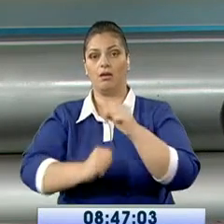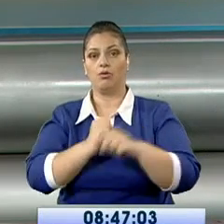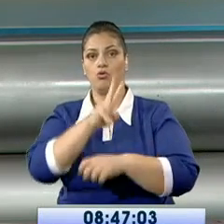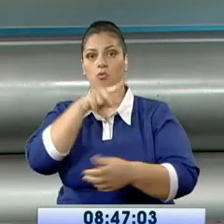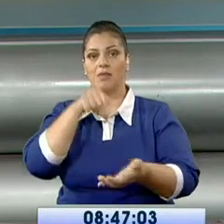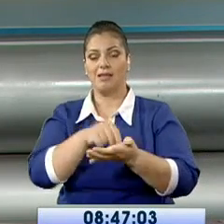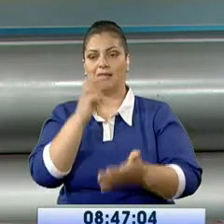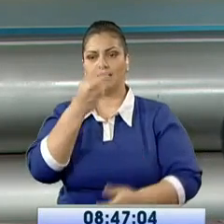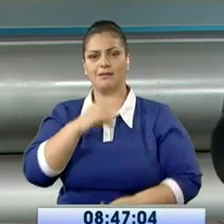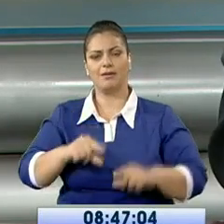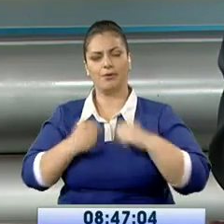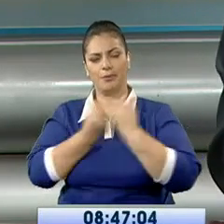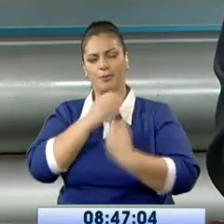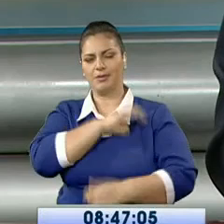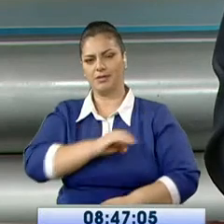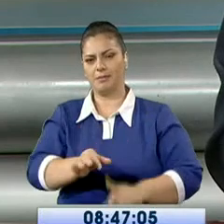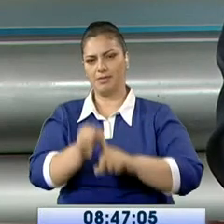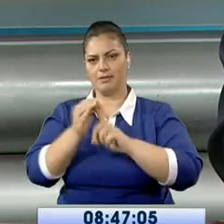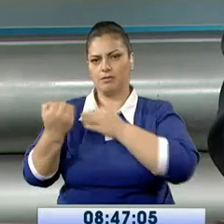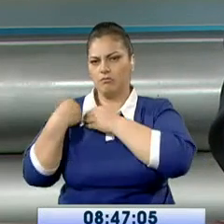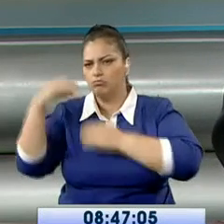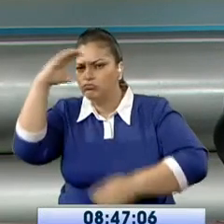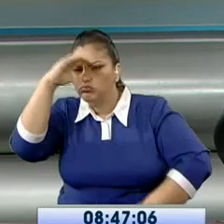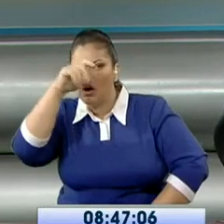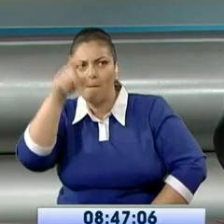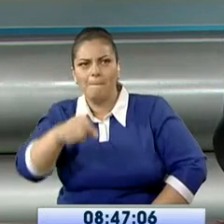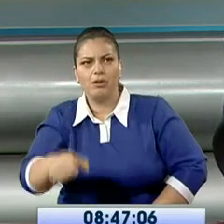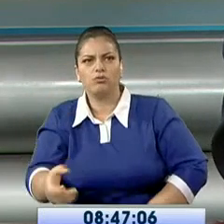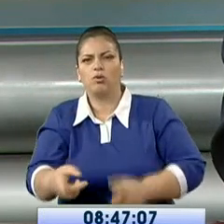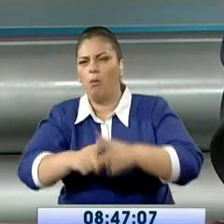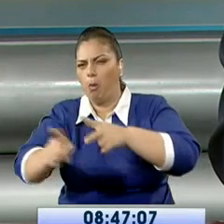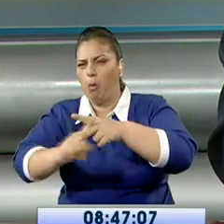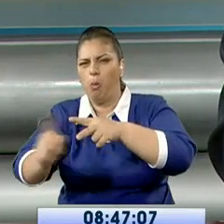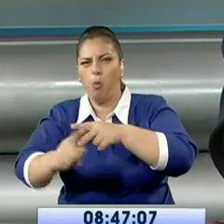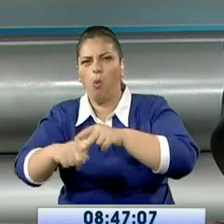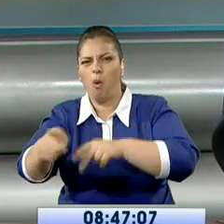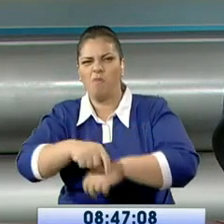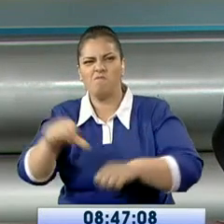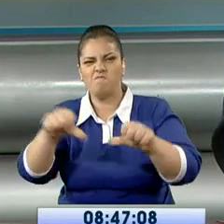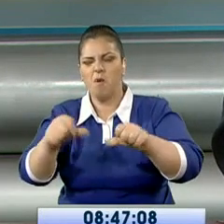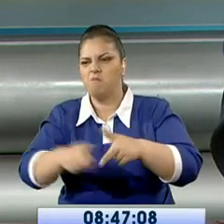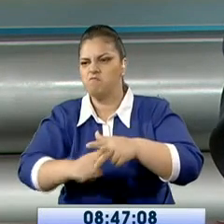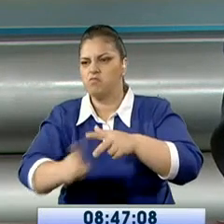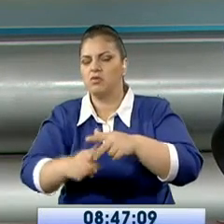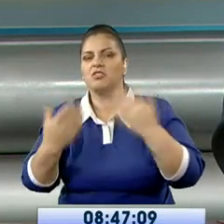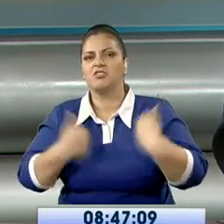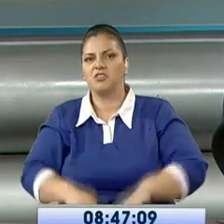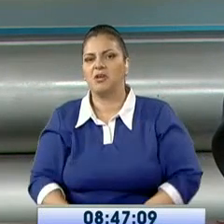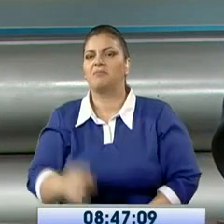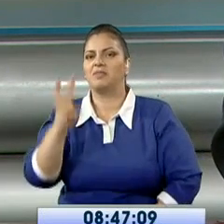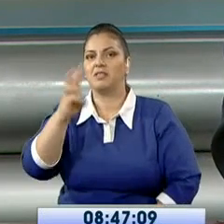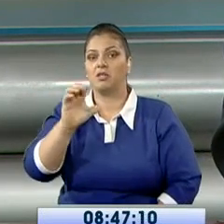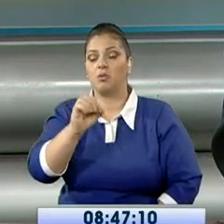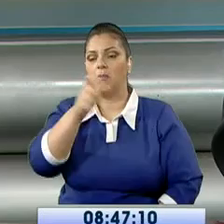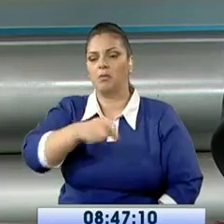de la Policía Judicial ha logrado ubicar 69 personas requeridas por la justicia por diferentes